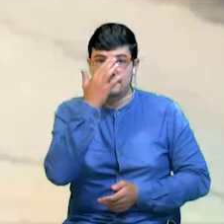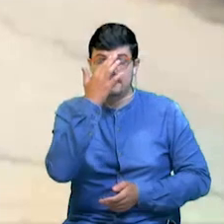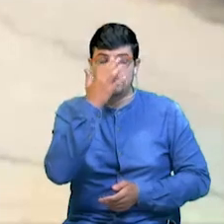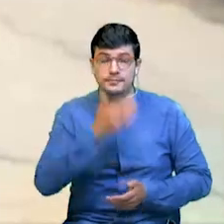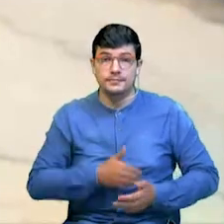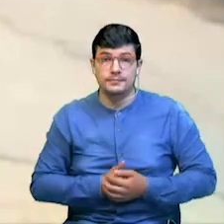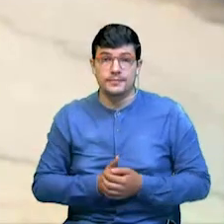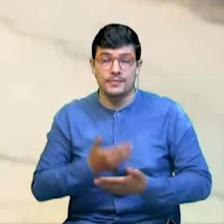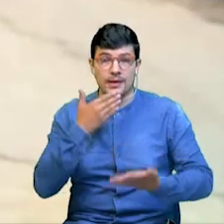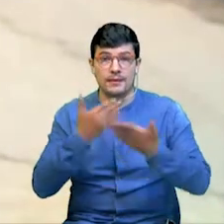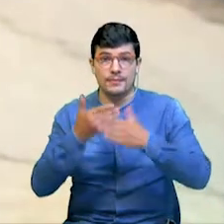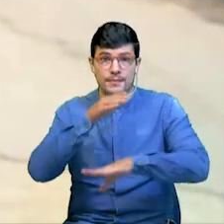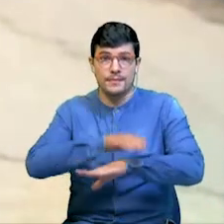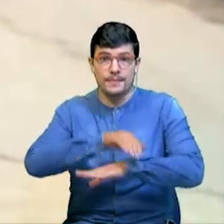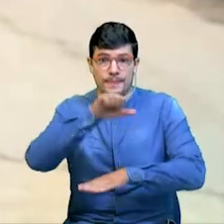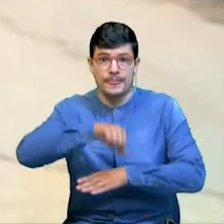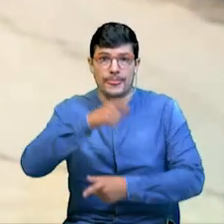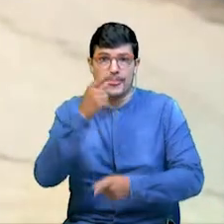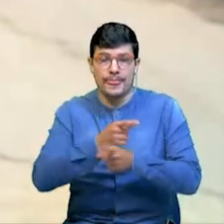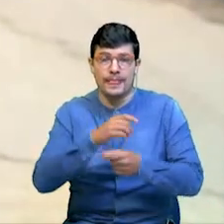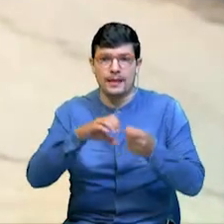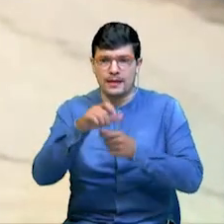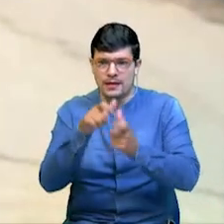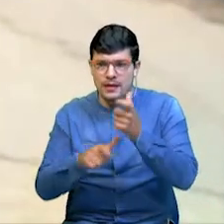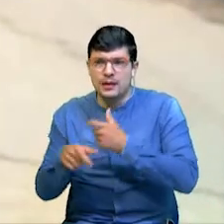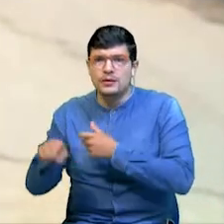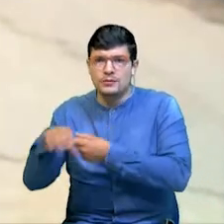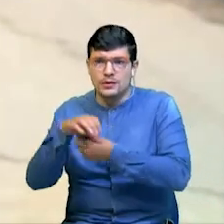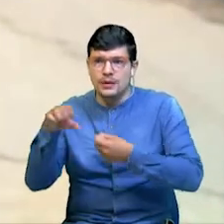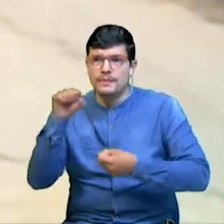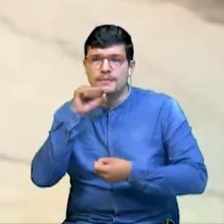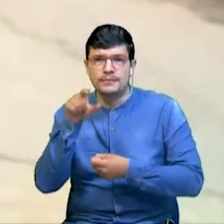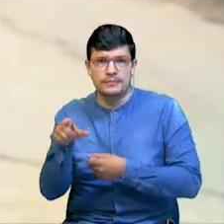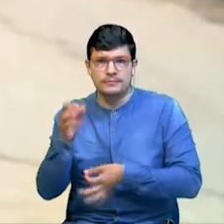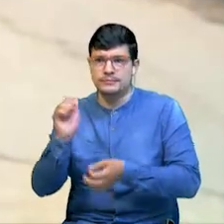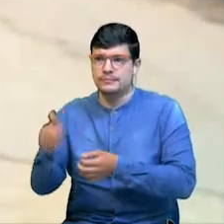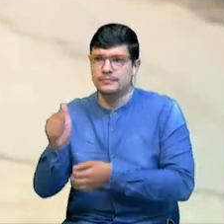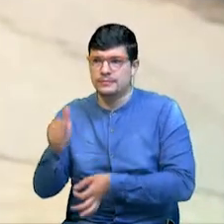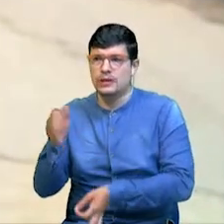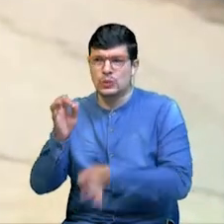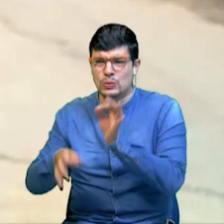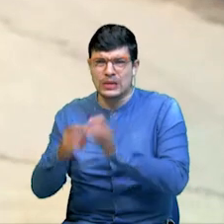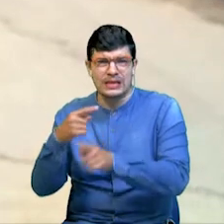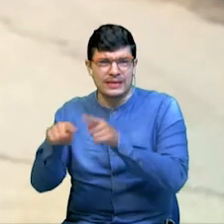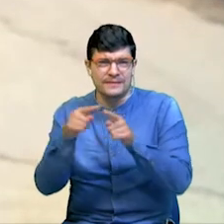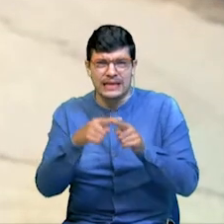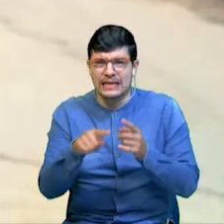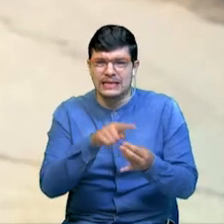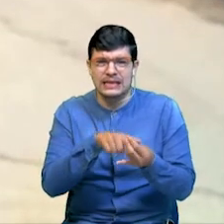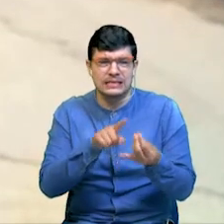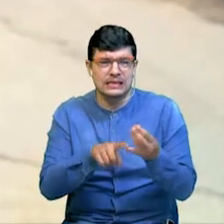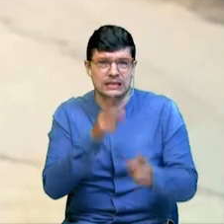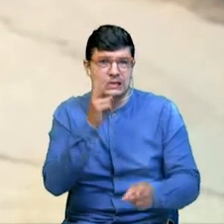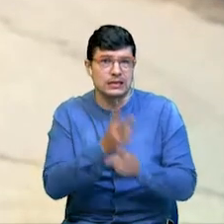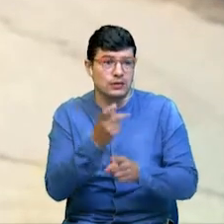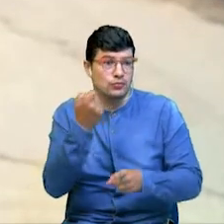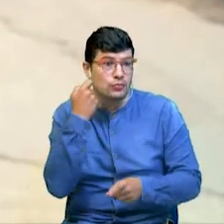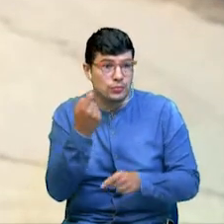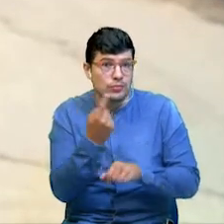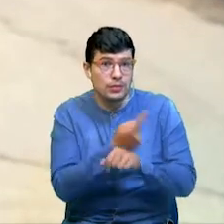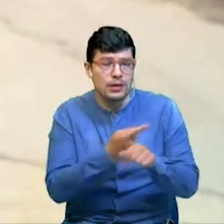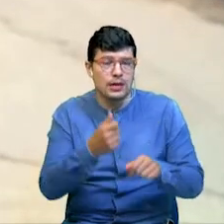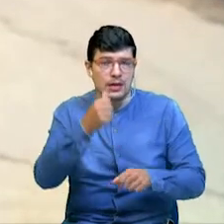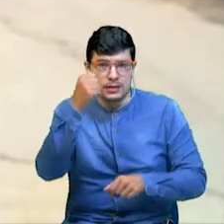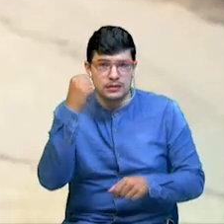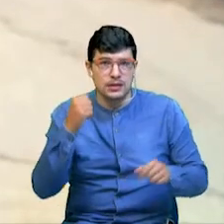Buenas tardes. Los ciudadanos de Barranca Bermeja están tomando la justicia por sus manos ante los casos de inseguridad. El último se registró